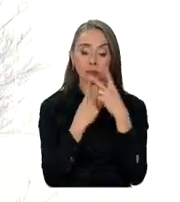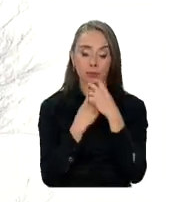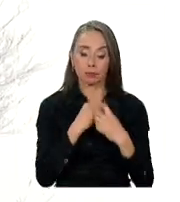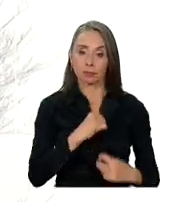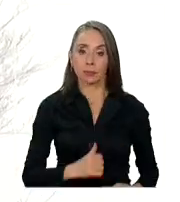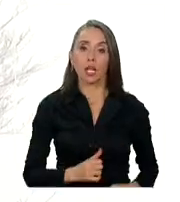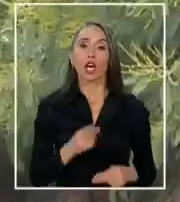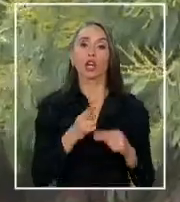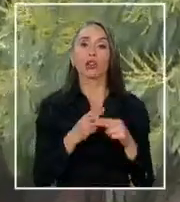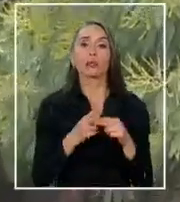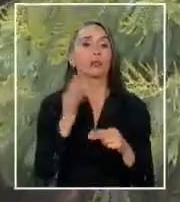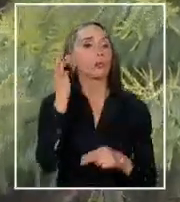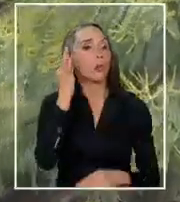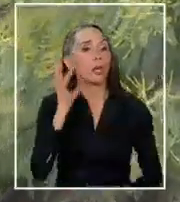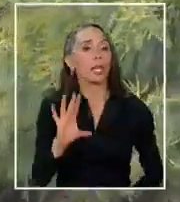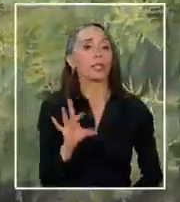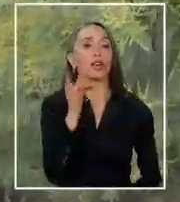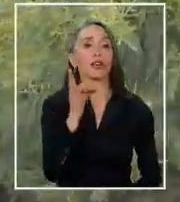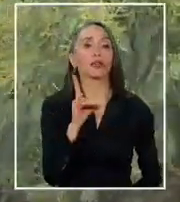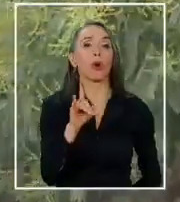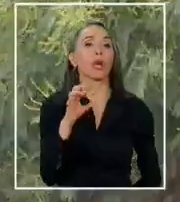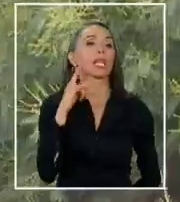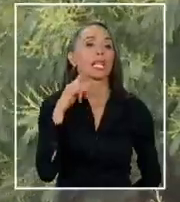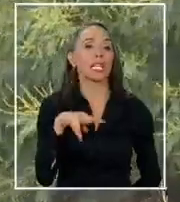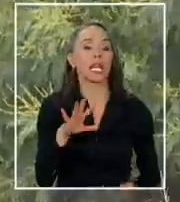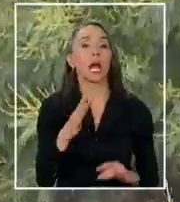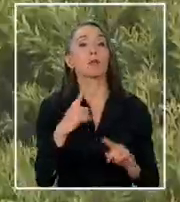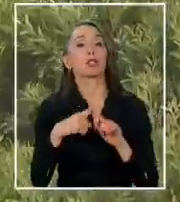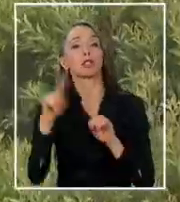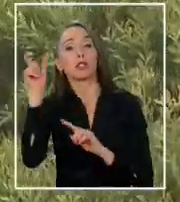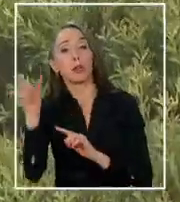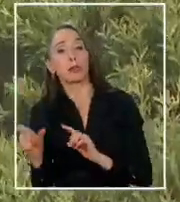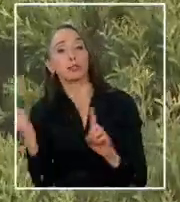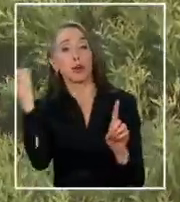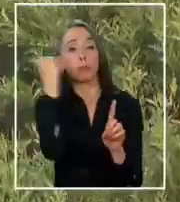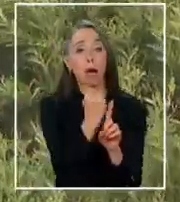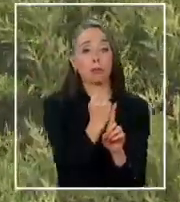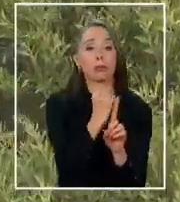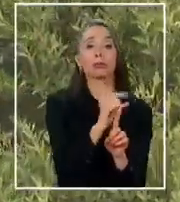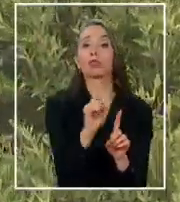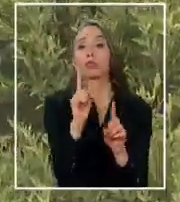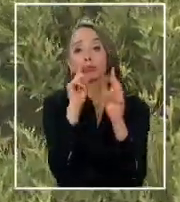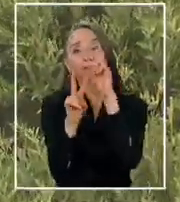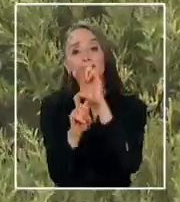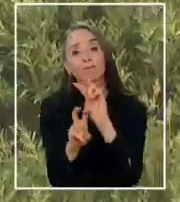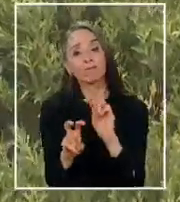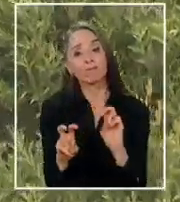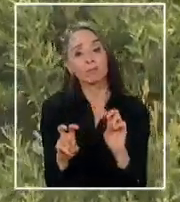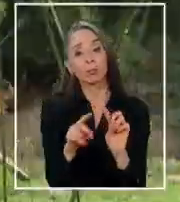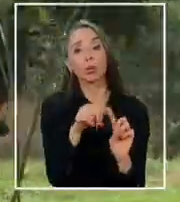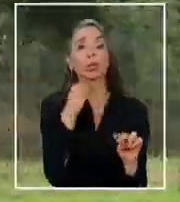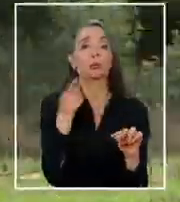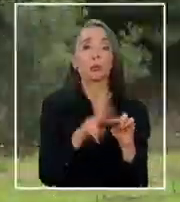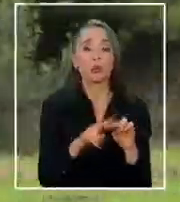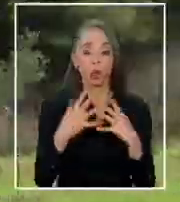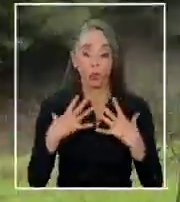identidad de la mujer encontrada en Lirquén, además de la eventual participación de terceros en esa muerte, algo